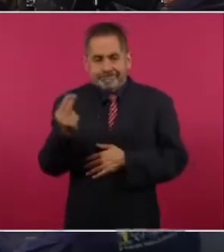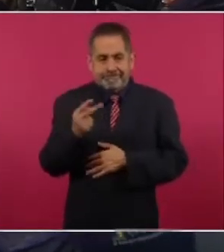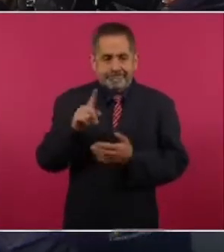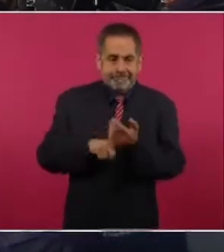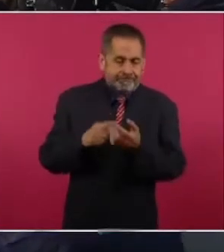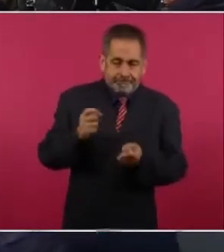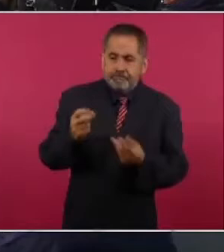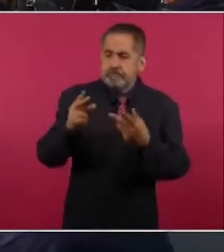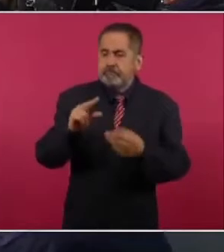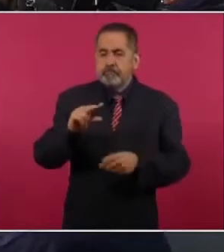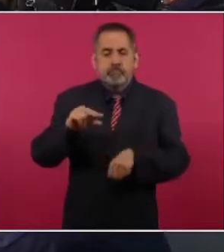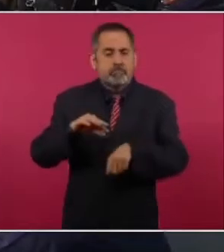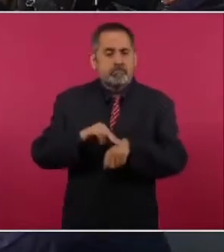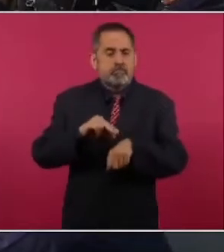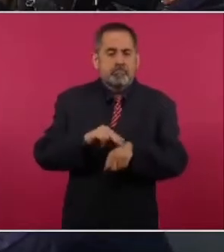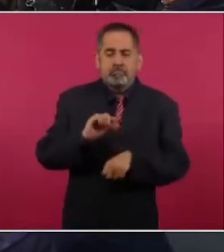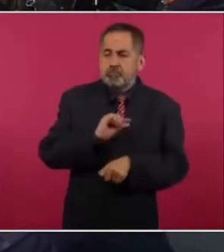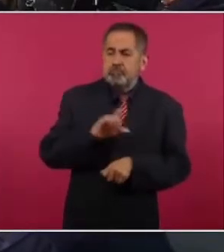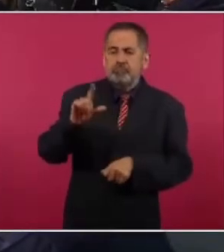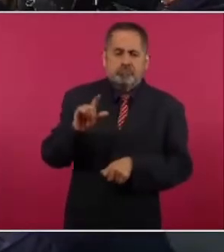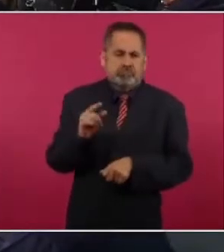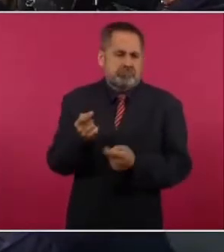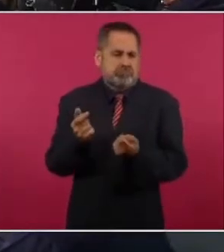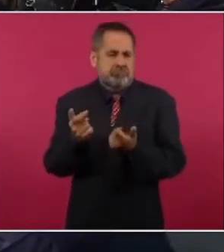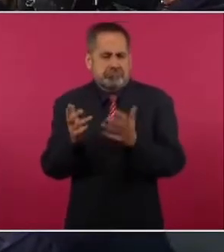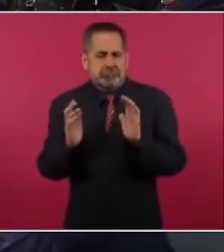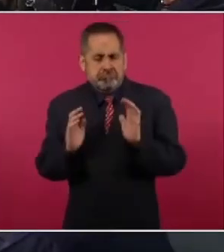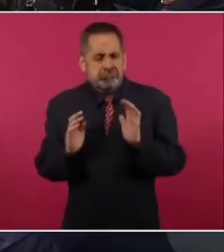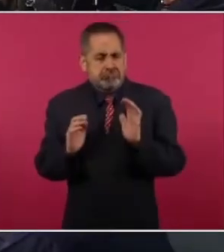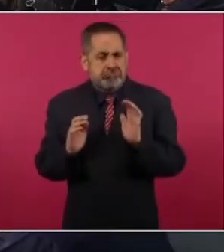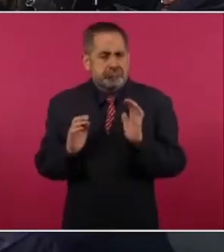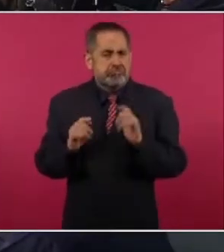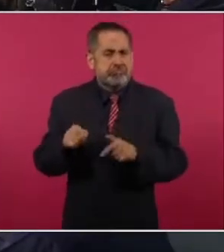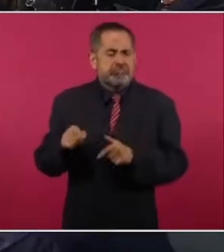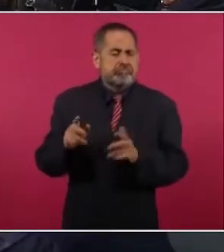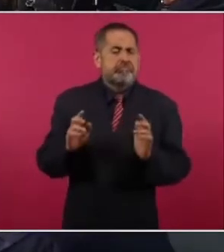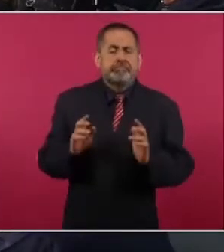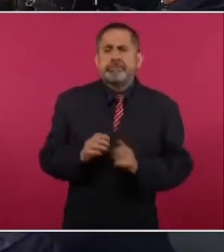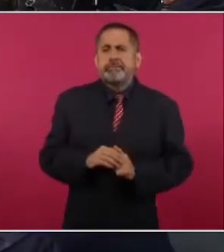médicos especialistas pues era menor, es decir, su